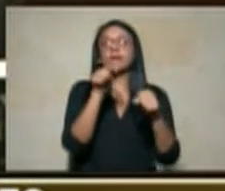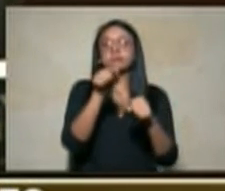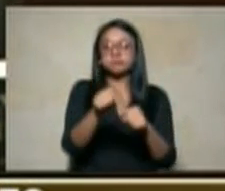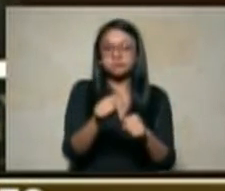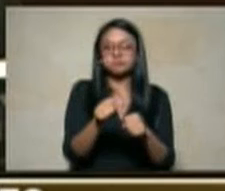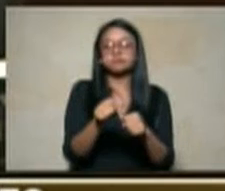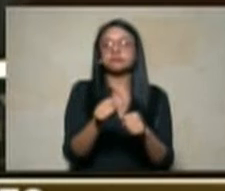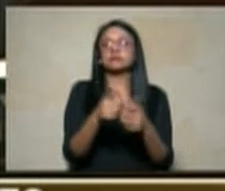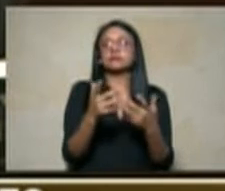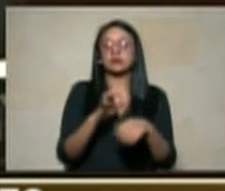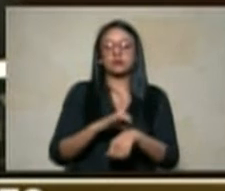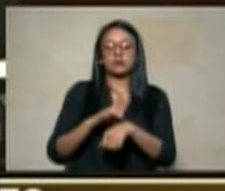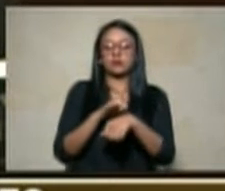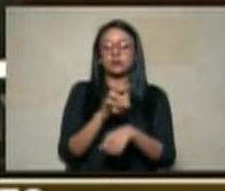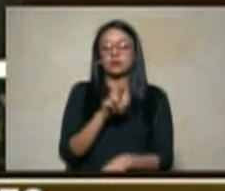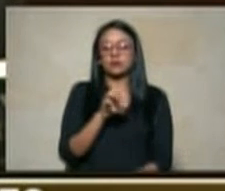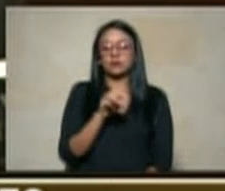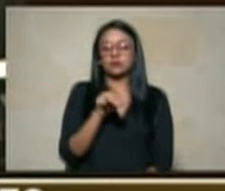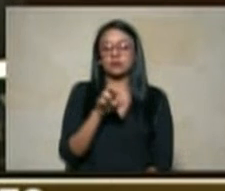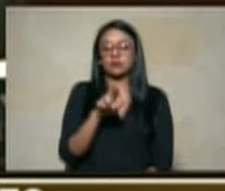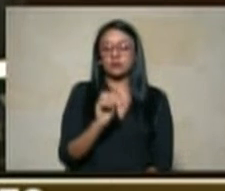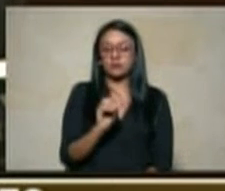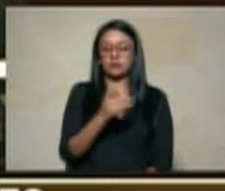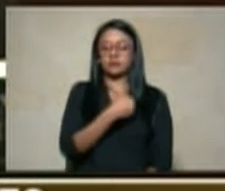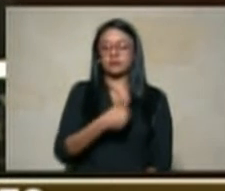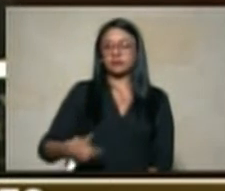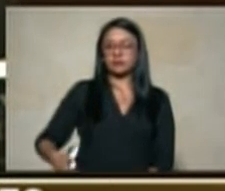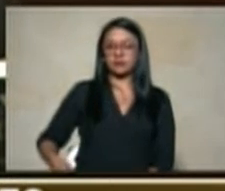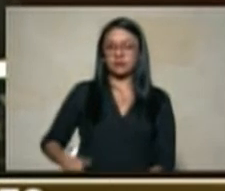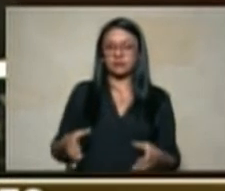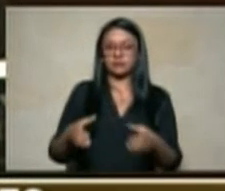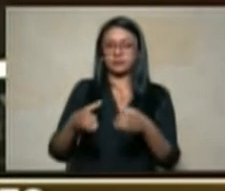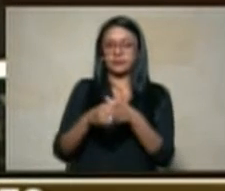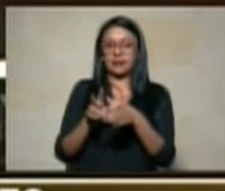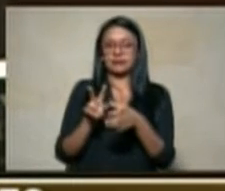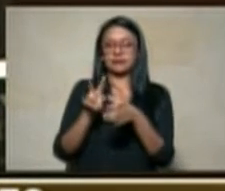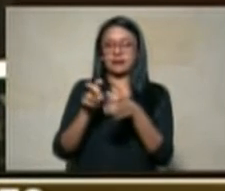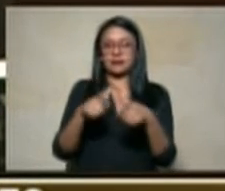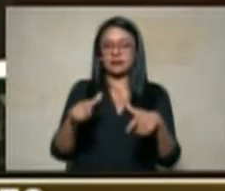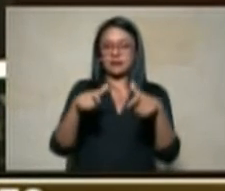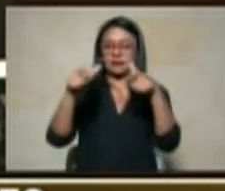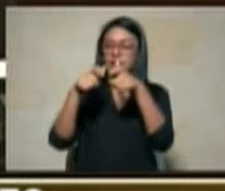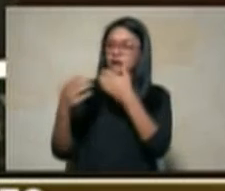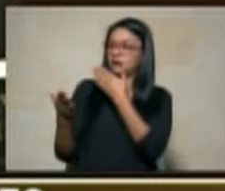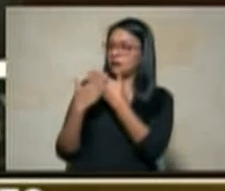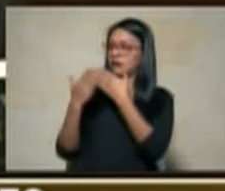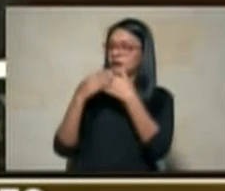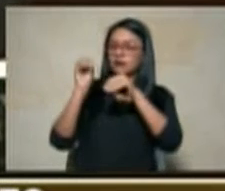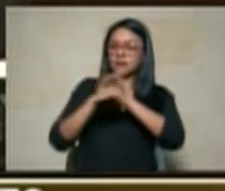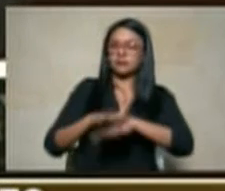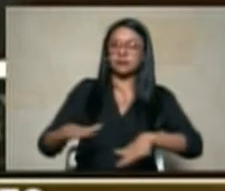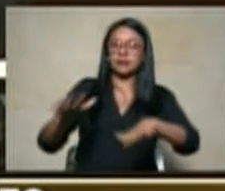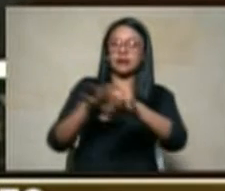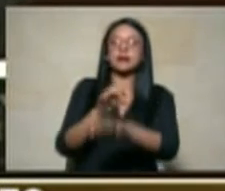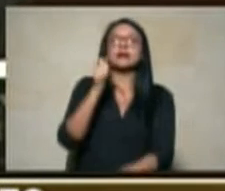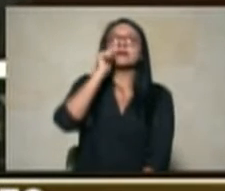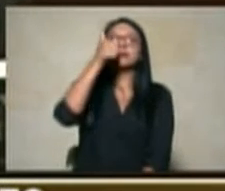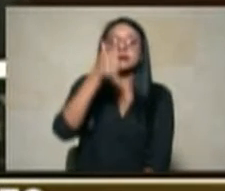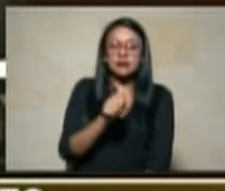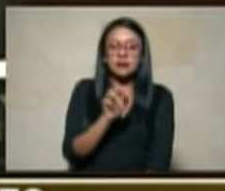de Cámara, ha convocado también para mañana a las 8 de la mañana, lo que